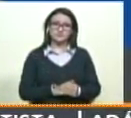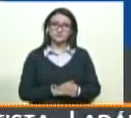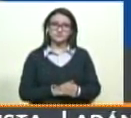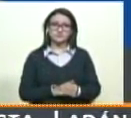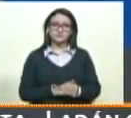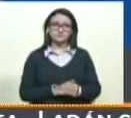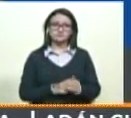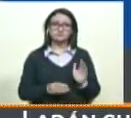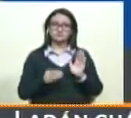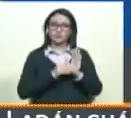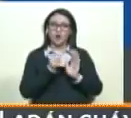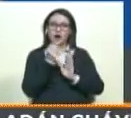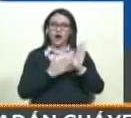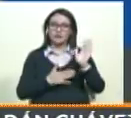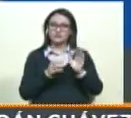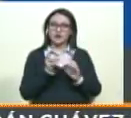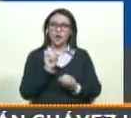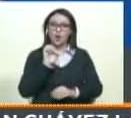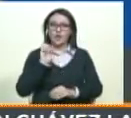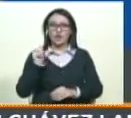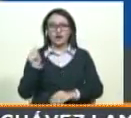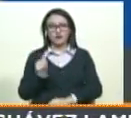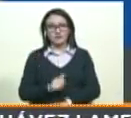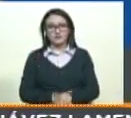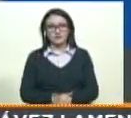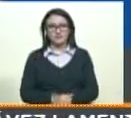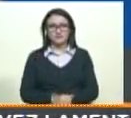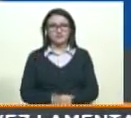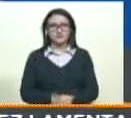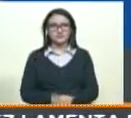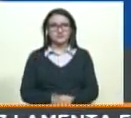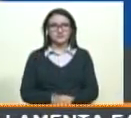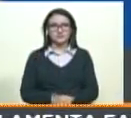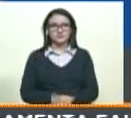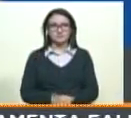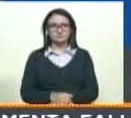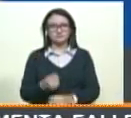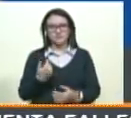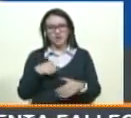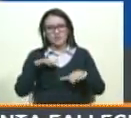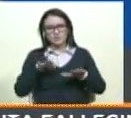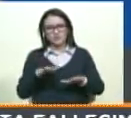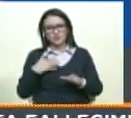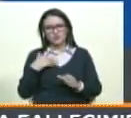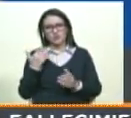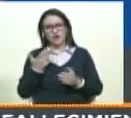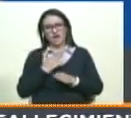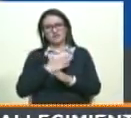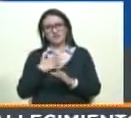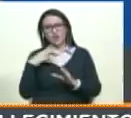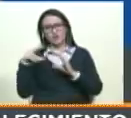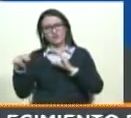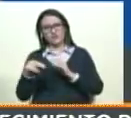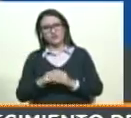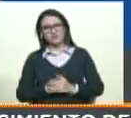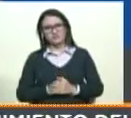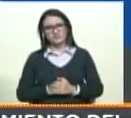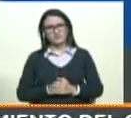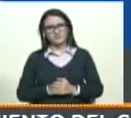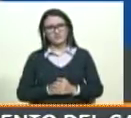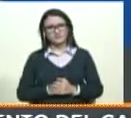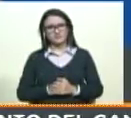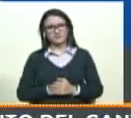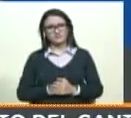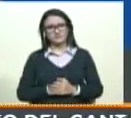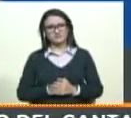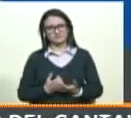de Estados Americanos. ¿Cómo nos van a expulsar, a suspender de donde ya no fuimos? ¿Sí? Es algo, es una